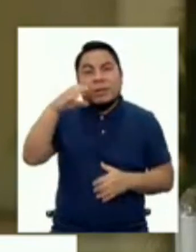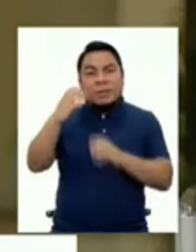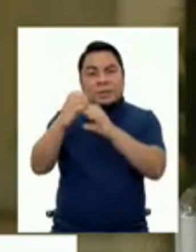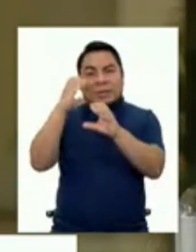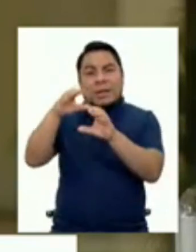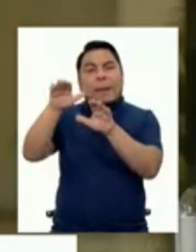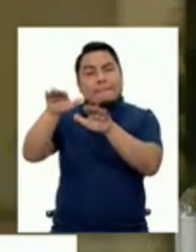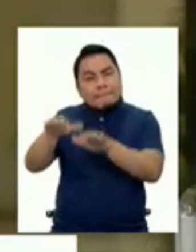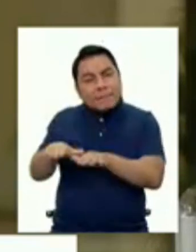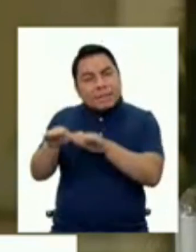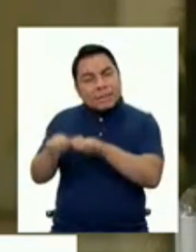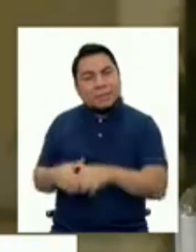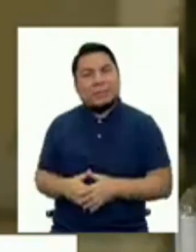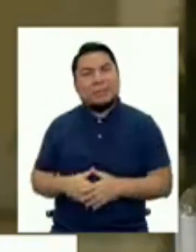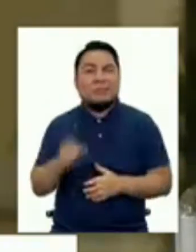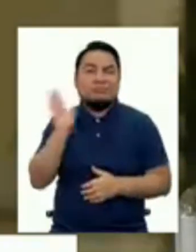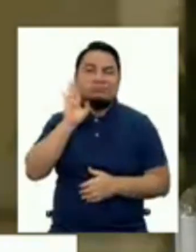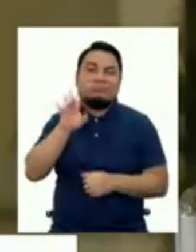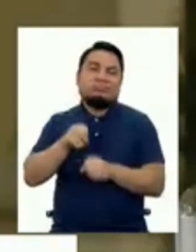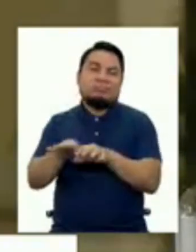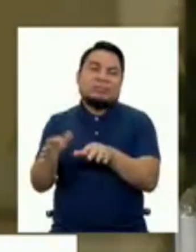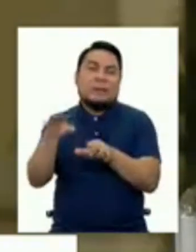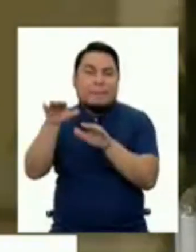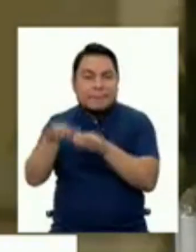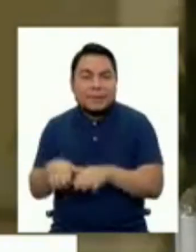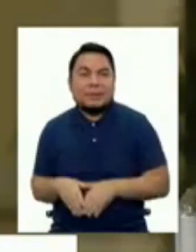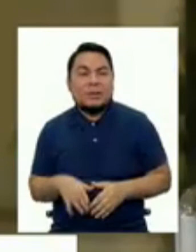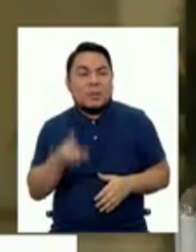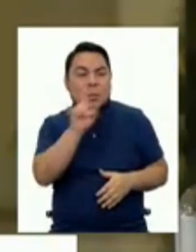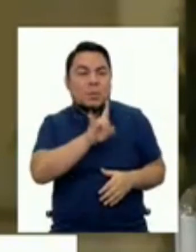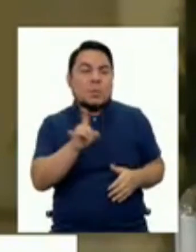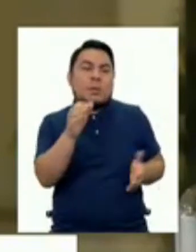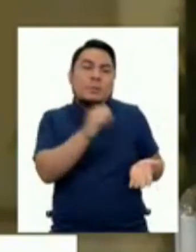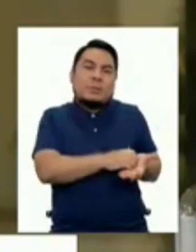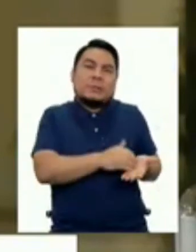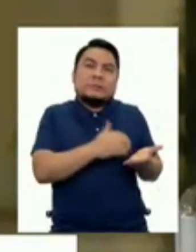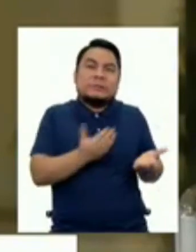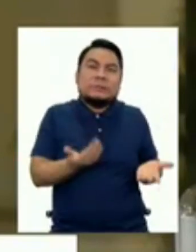transporte público contaminante y usar un poco más